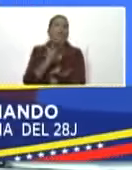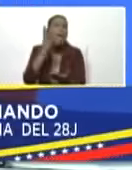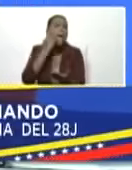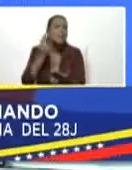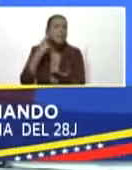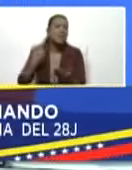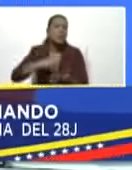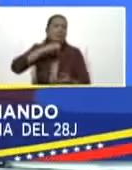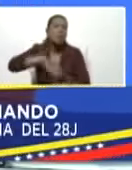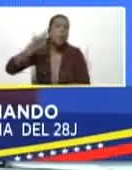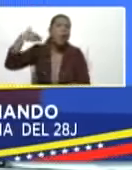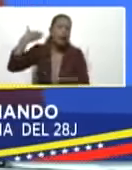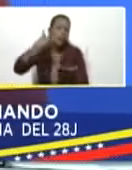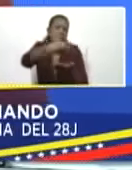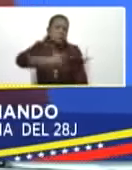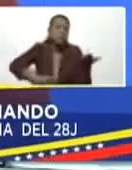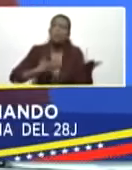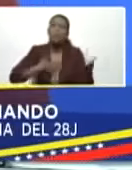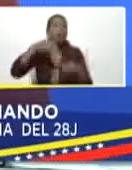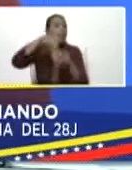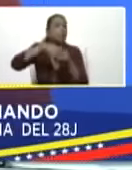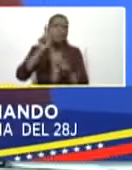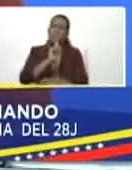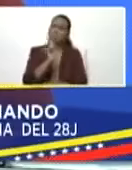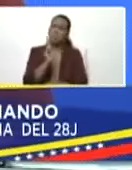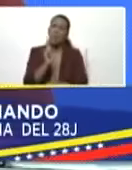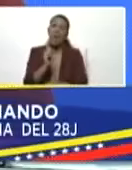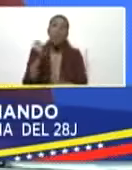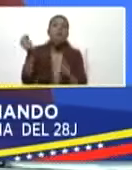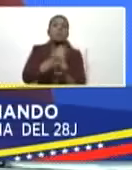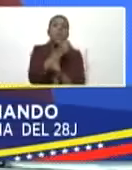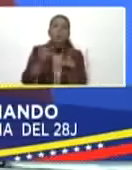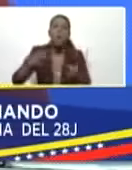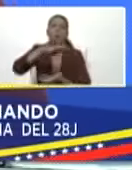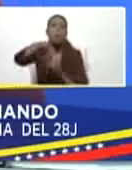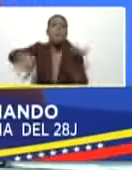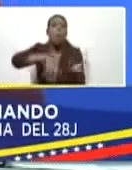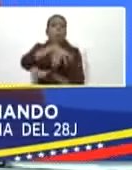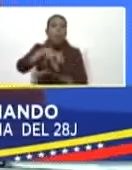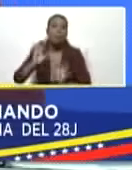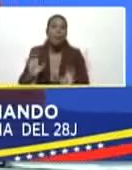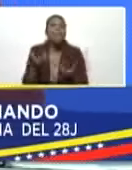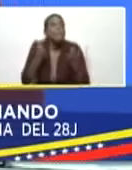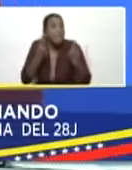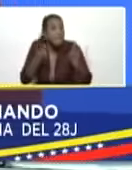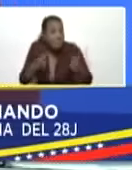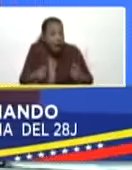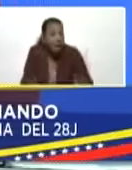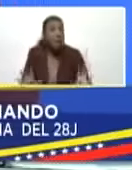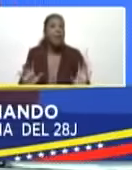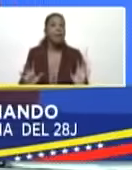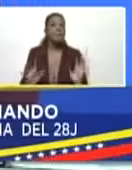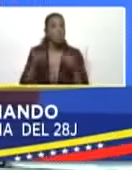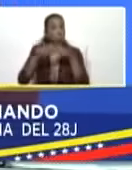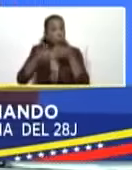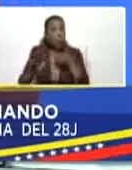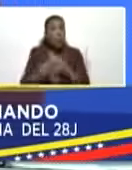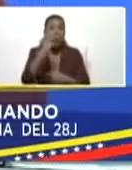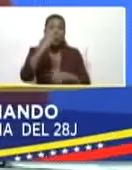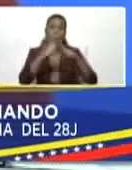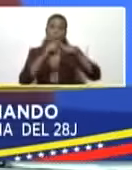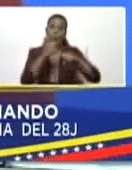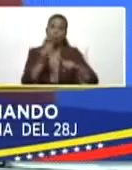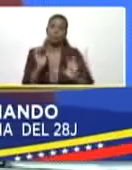su propuesta no es electoral, es la violencia. Preparémonos entonces para nuestro